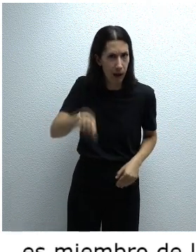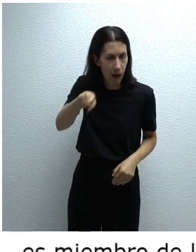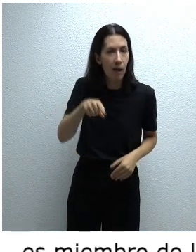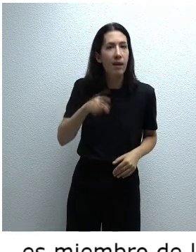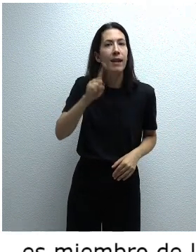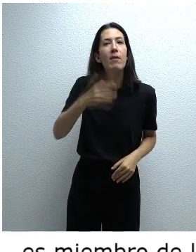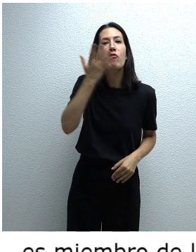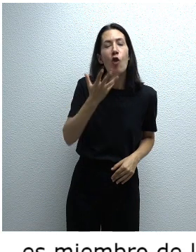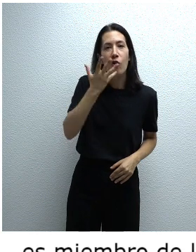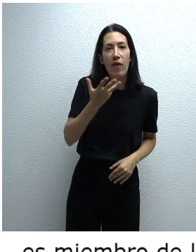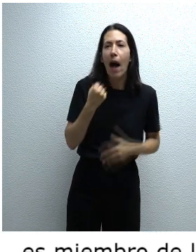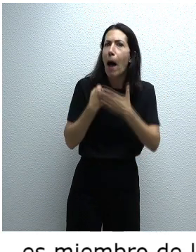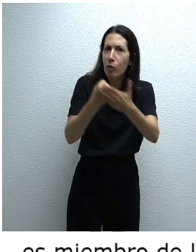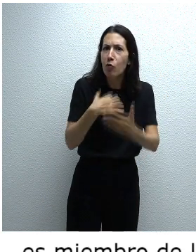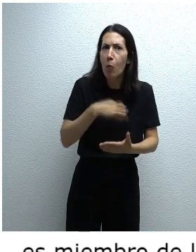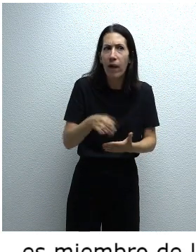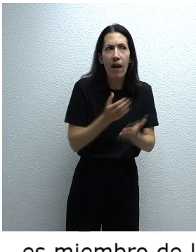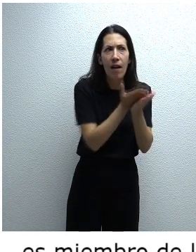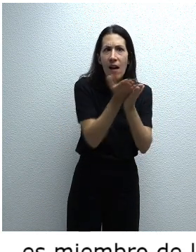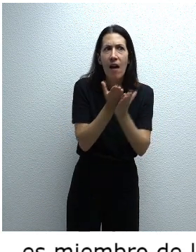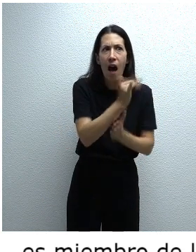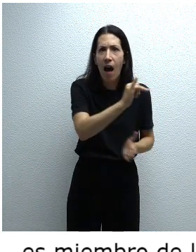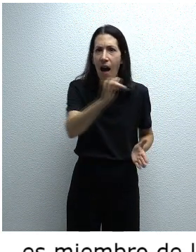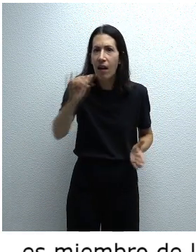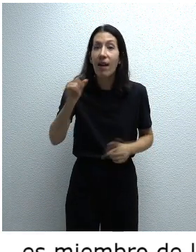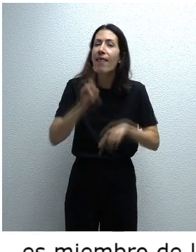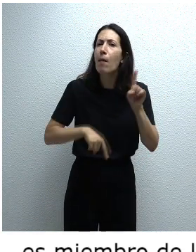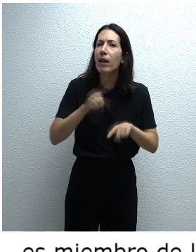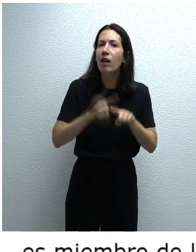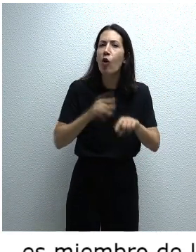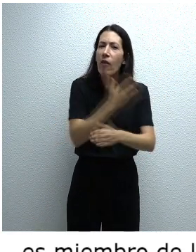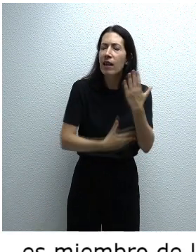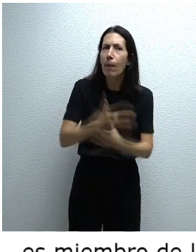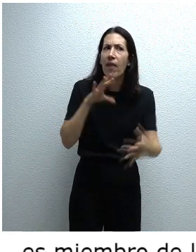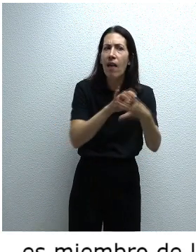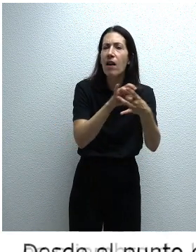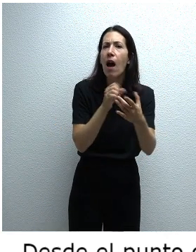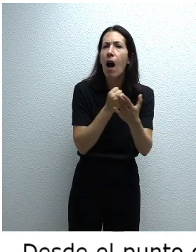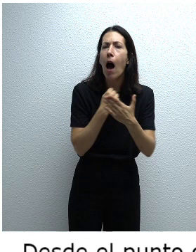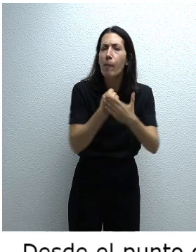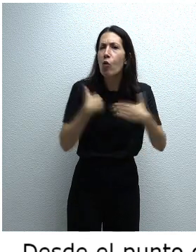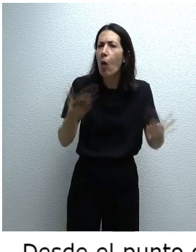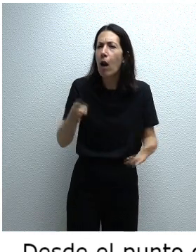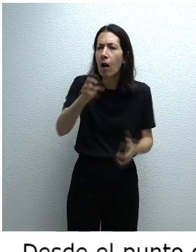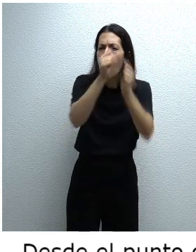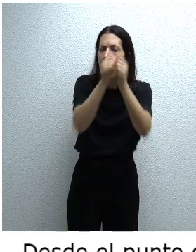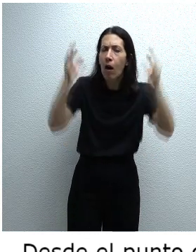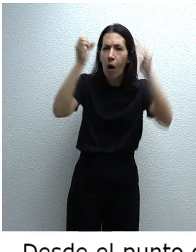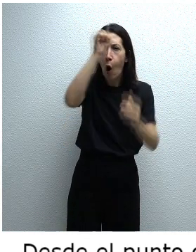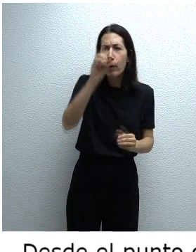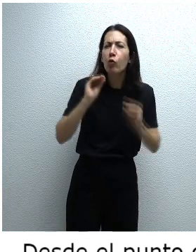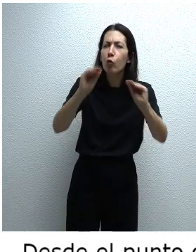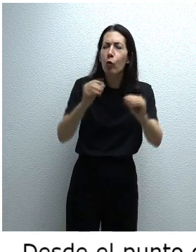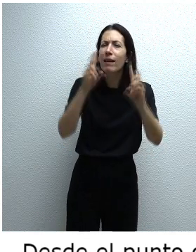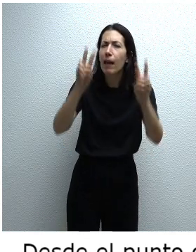porque conoces los apoyos que puede haber para determinadas discapacidades, ¿cómo ves tú todo esto y cómo ves el tema de